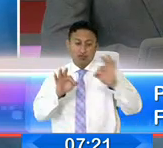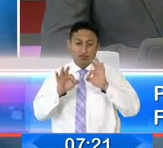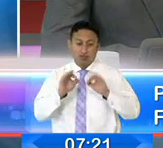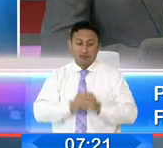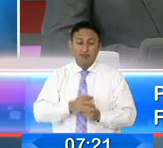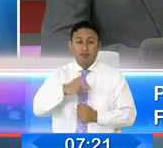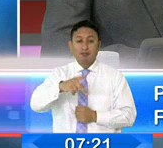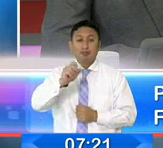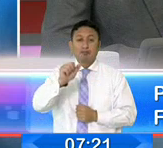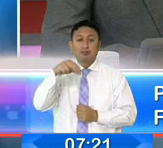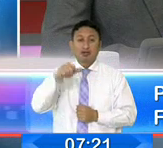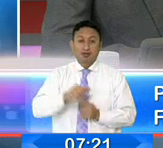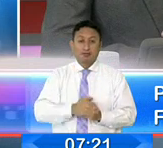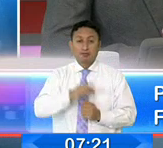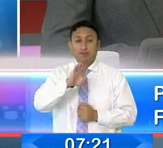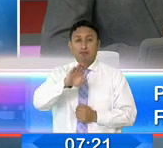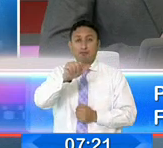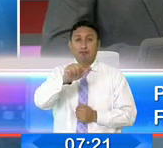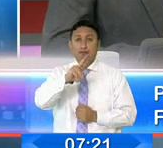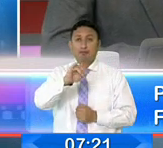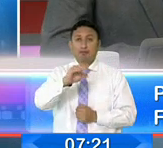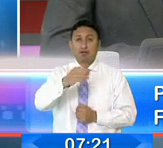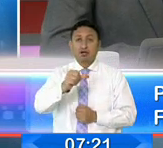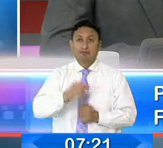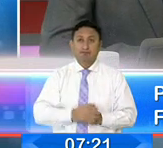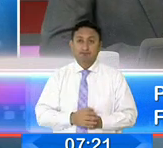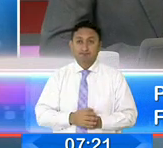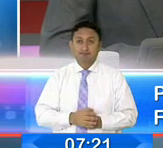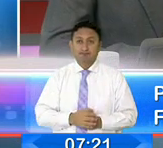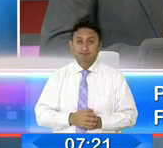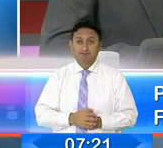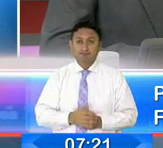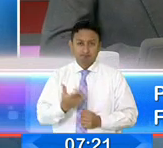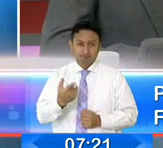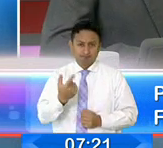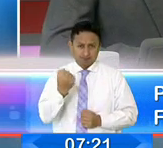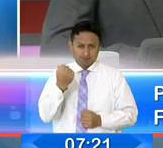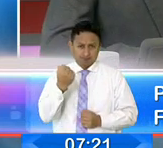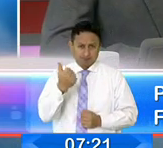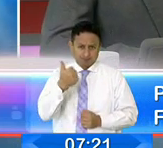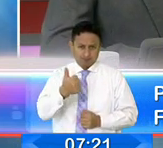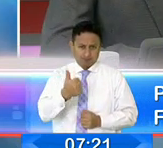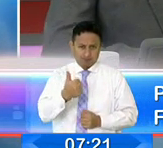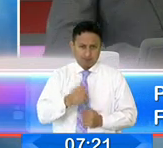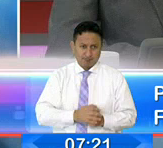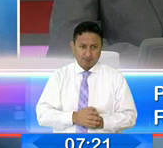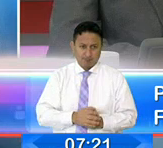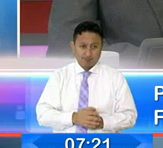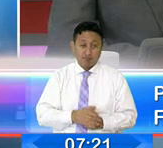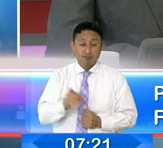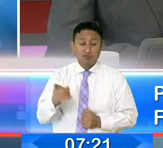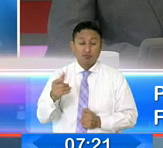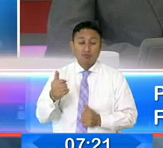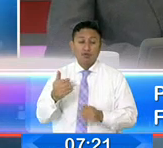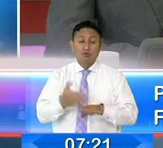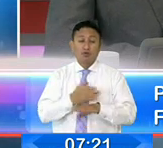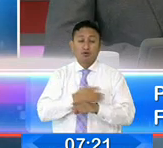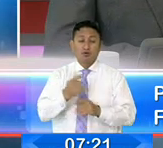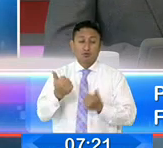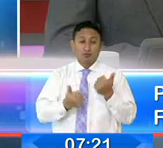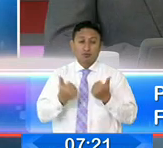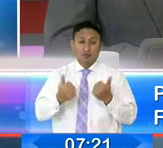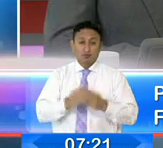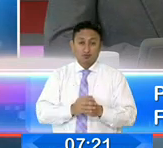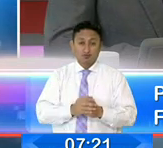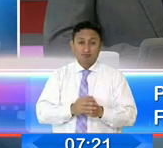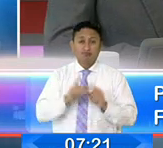Jimena Peña y Patricio Barriga. Muy bien, establecido esto, asambleísta Peña y precandidata a la presidencia, vamos con